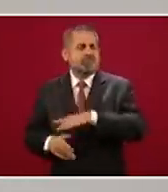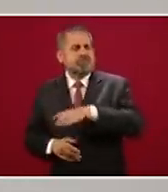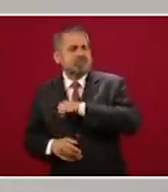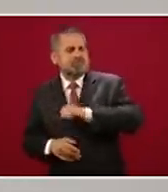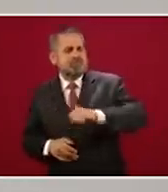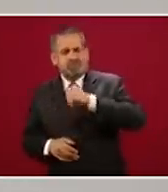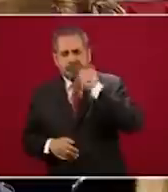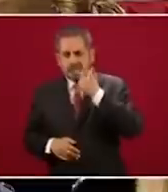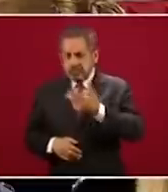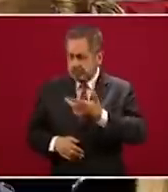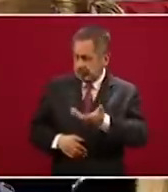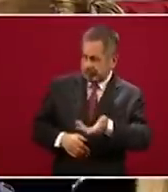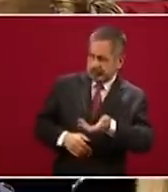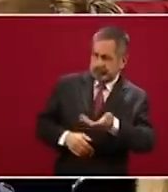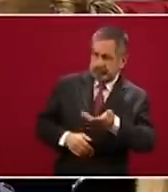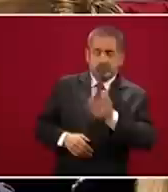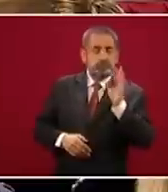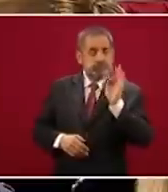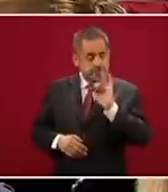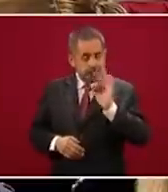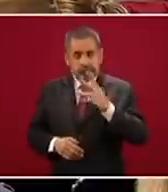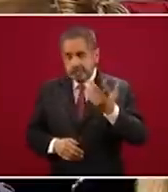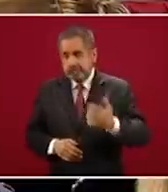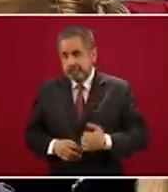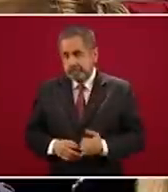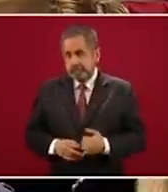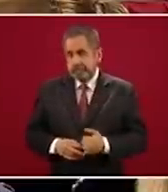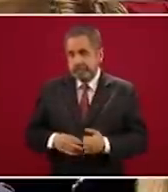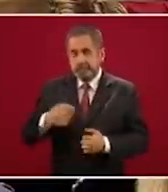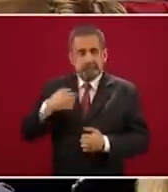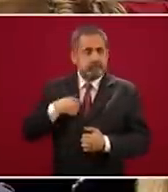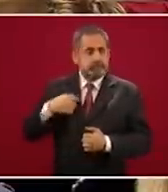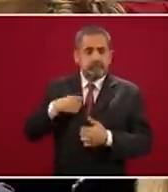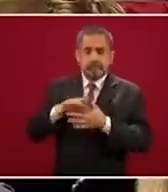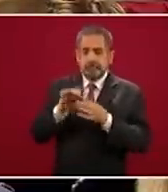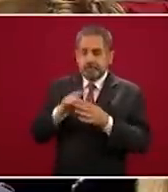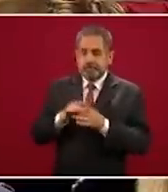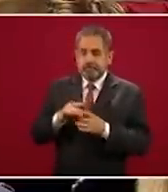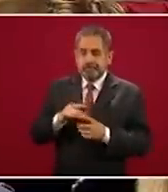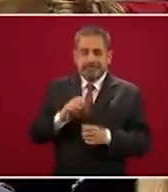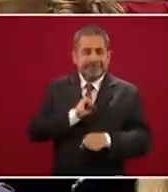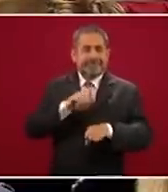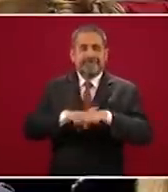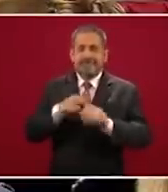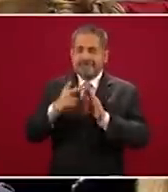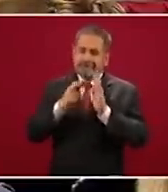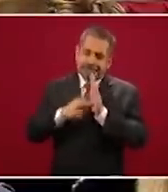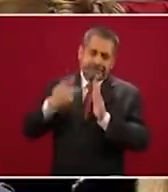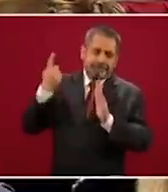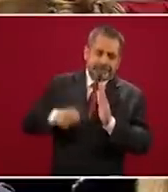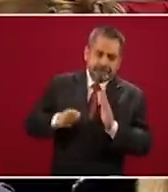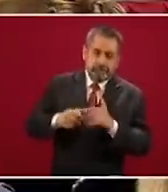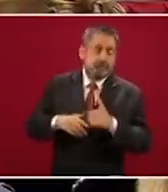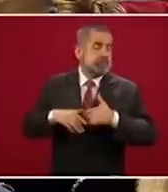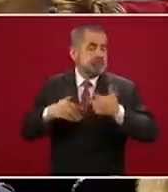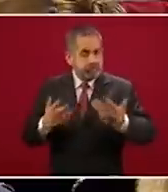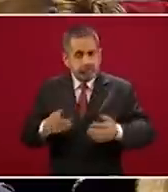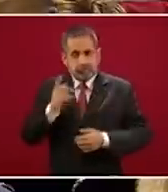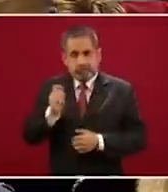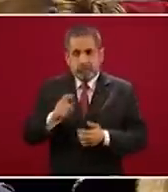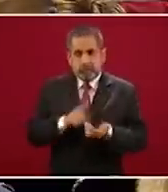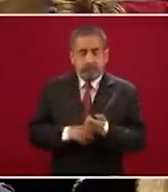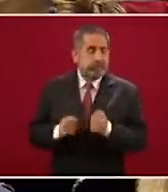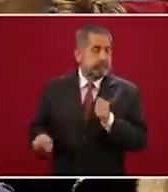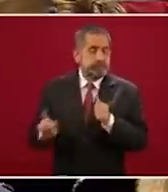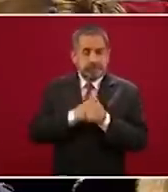que ameritara las disposiciones especiales, sería procedente que el